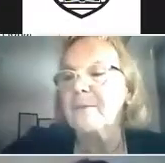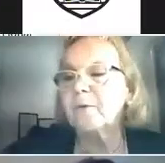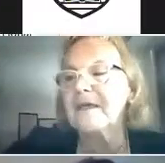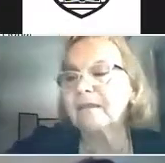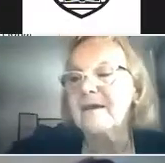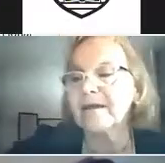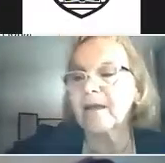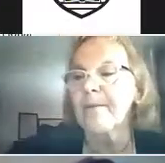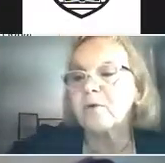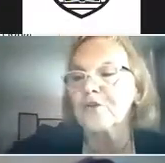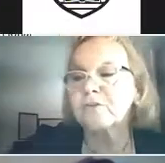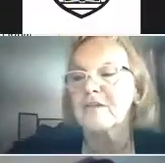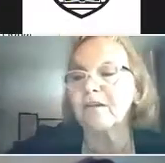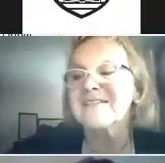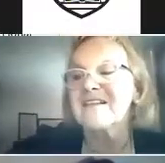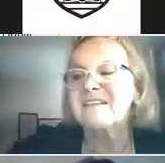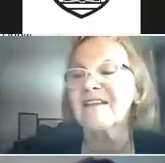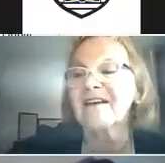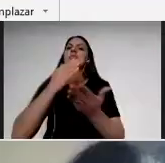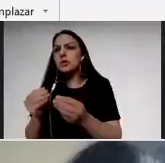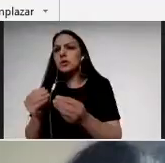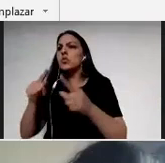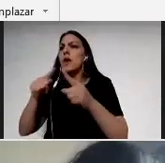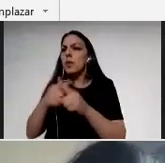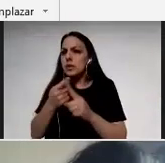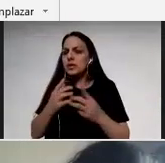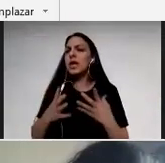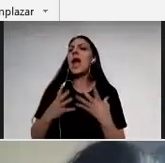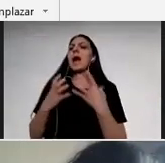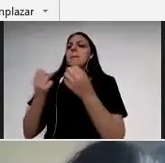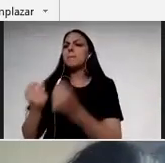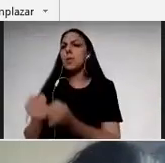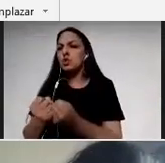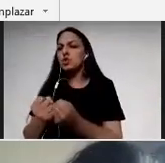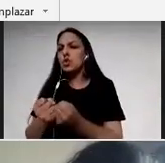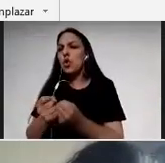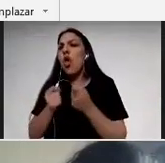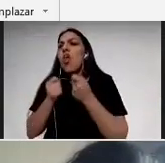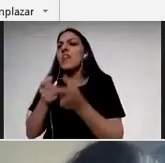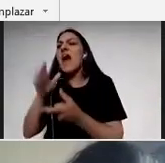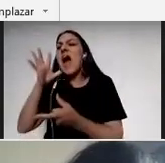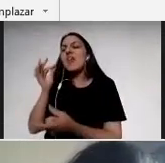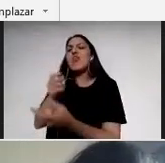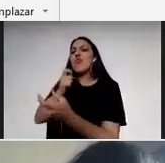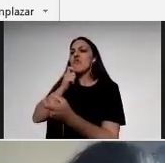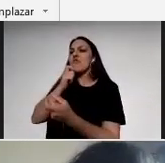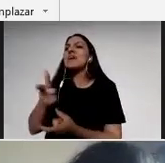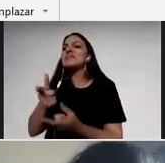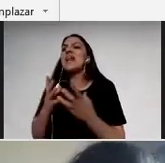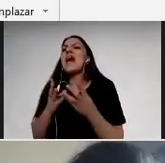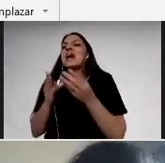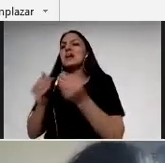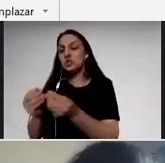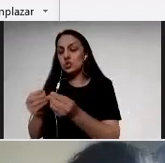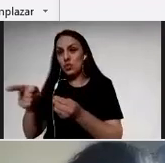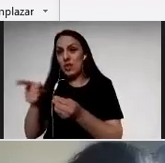políticas y apoyos y facilidades que le representen el goce pleno de los derechos a las